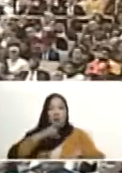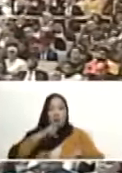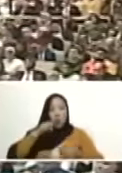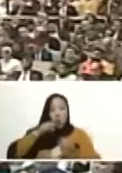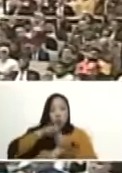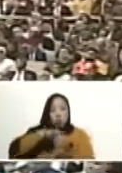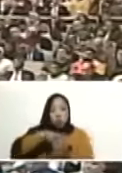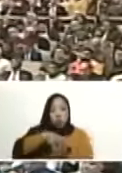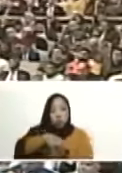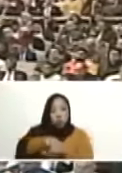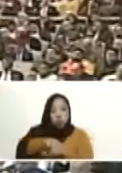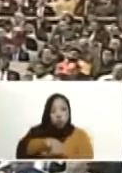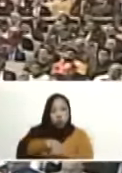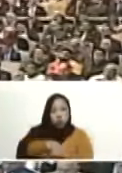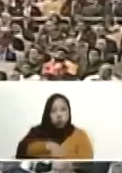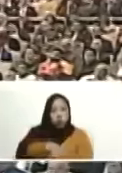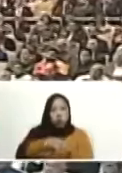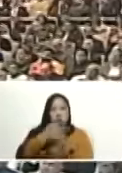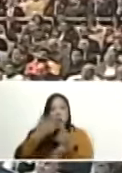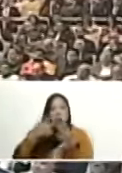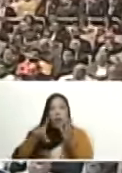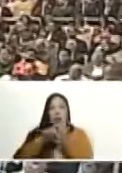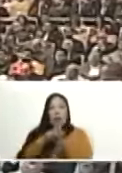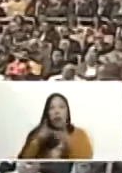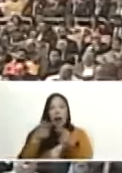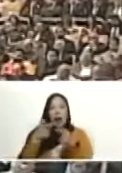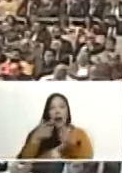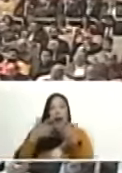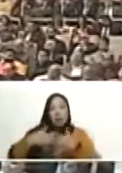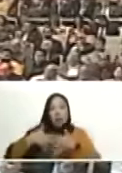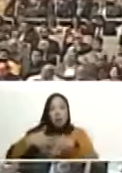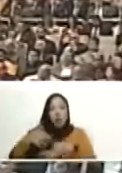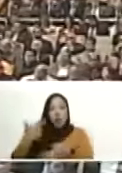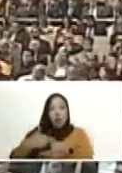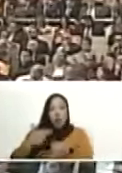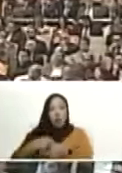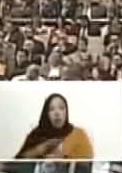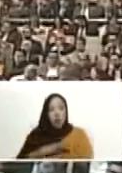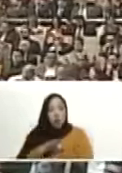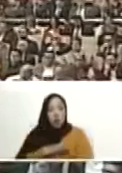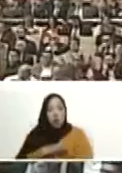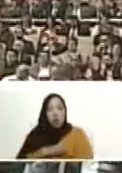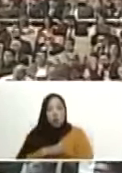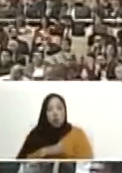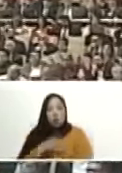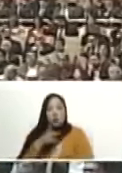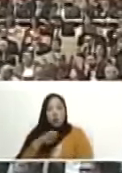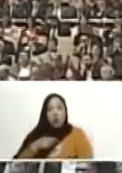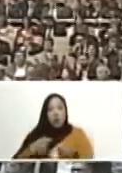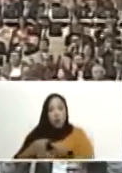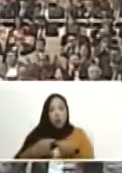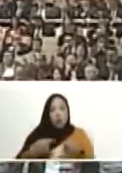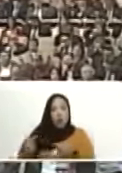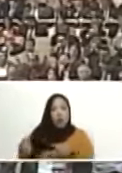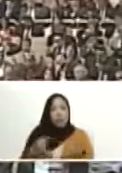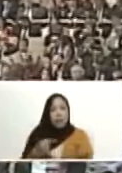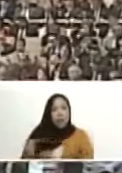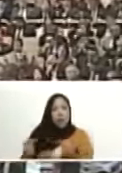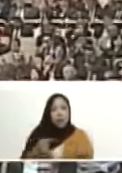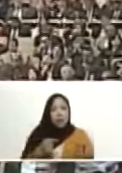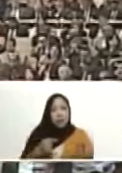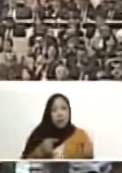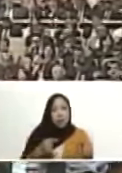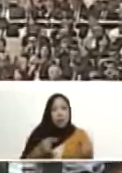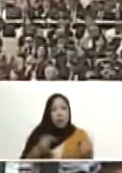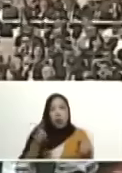licitar bloques petroleros y de gas en territorio que es incontrovertiblemente parte del